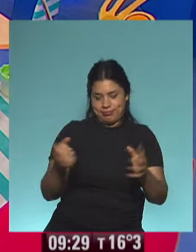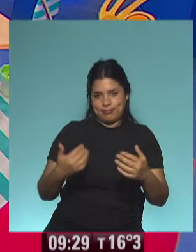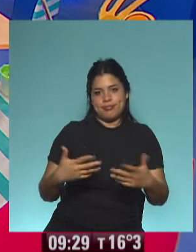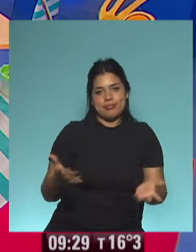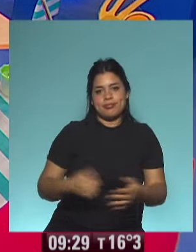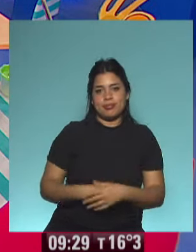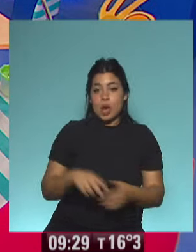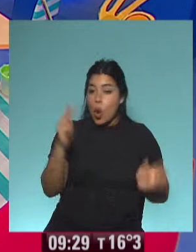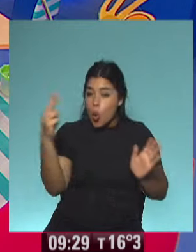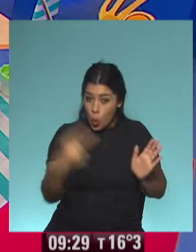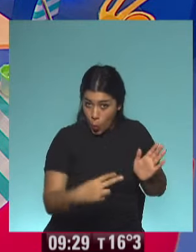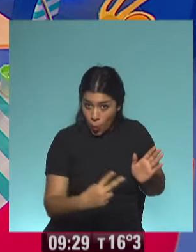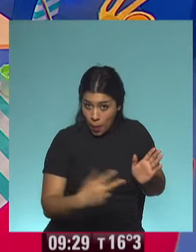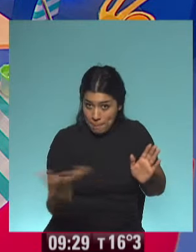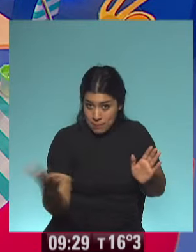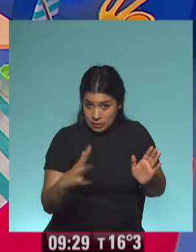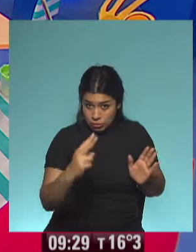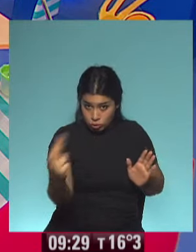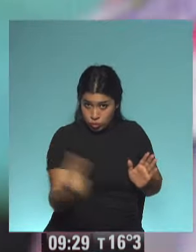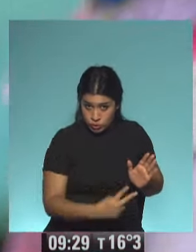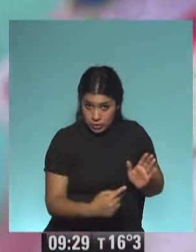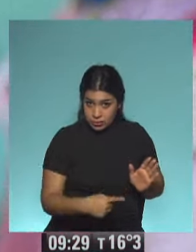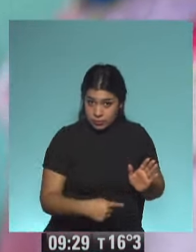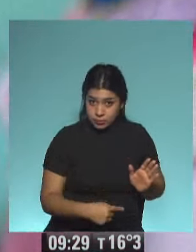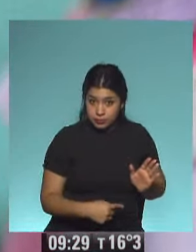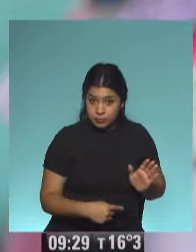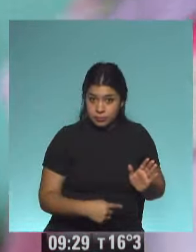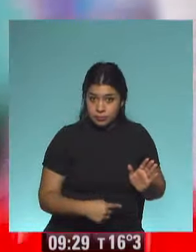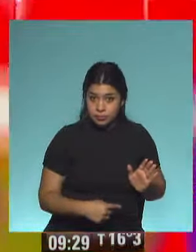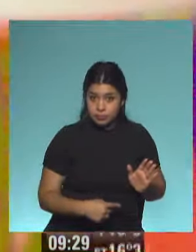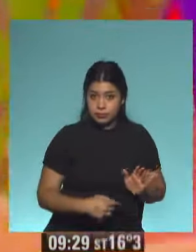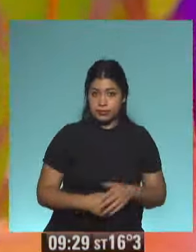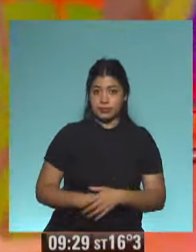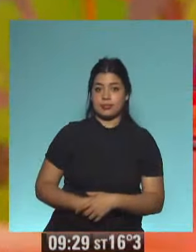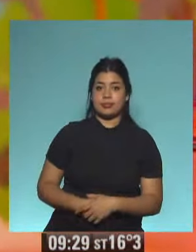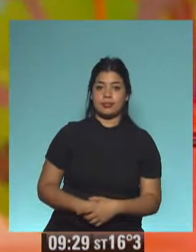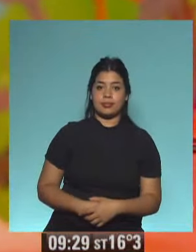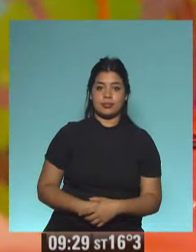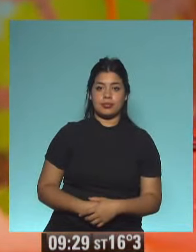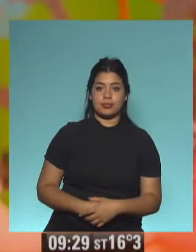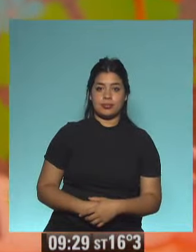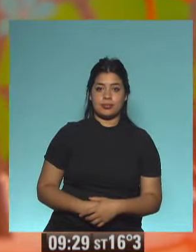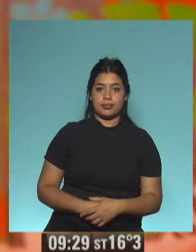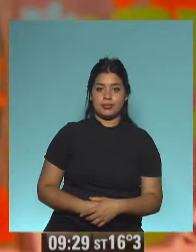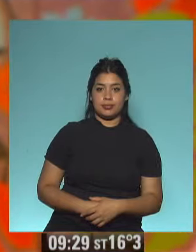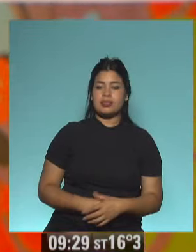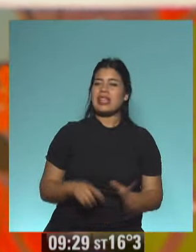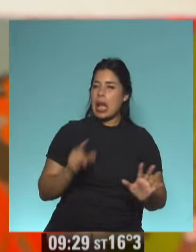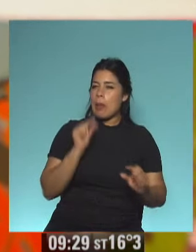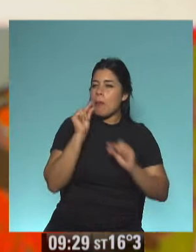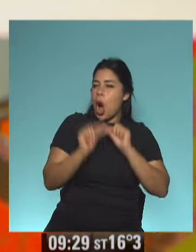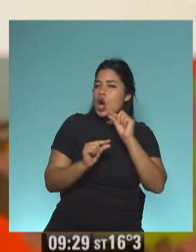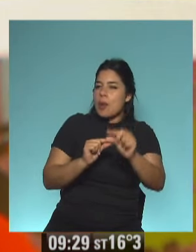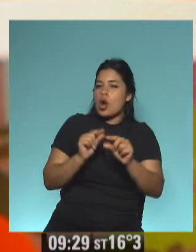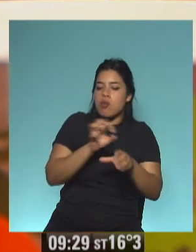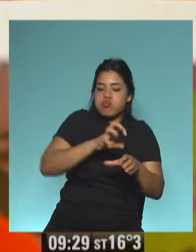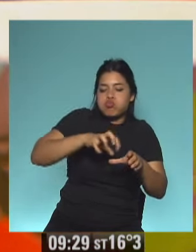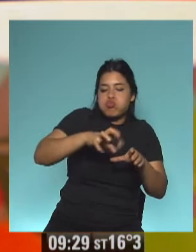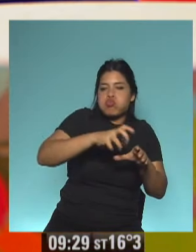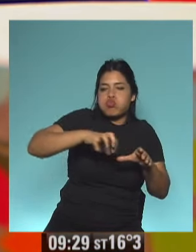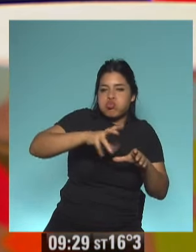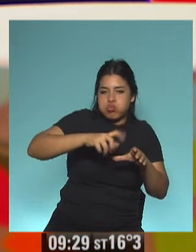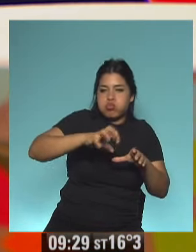ahí. Alguna. Acá. Listo. A ver ahí. Acá estamos. Ahí está. Perfecto, ahí está. Perfecto, ya empiezan a notarse ahí las burbujitas.